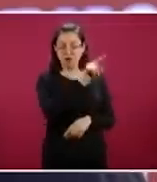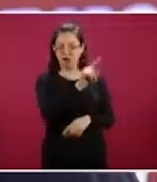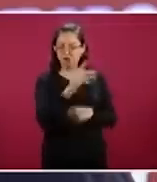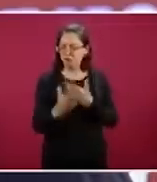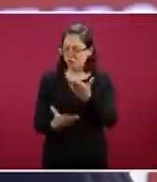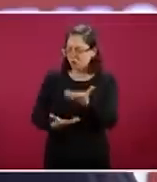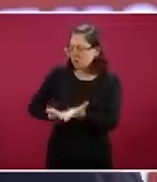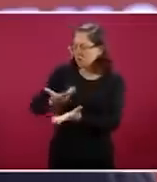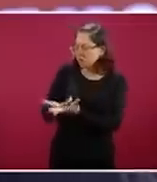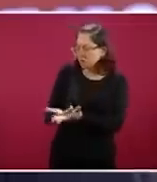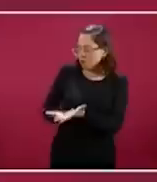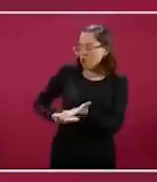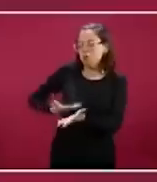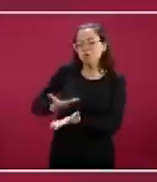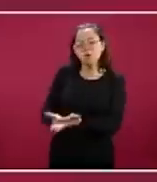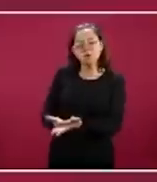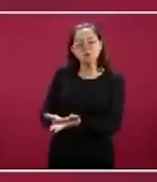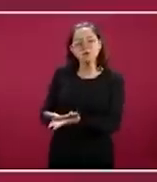propuestas